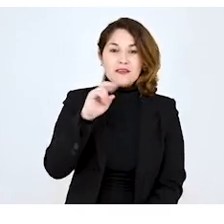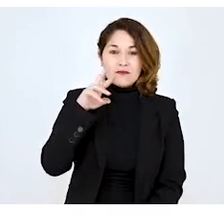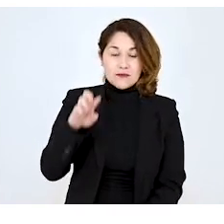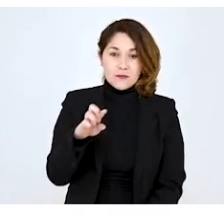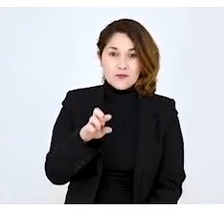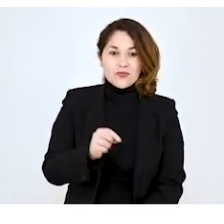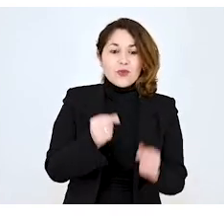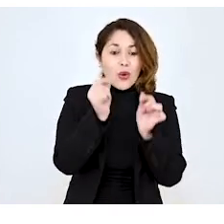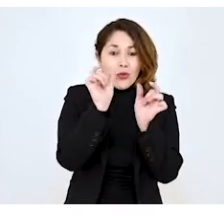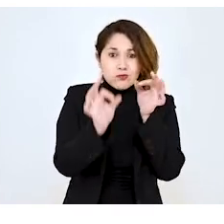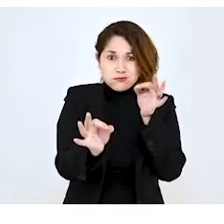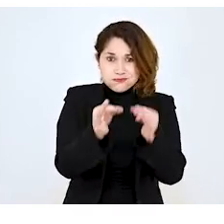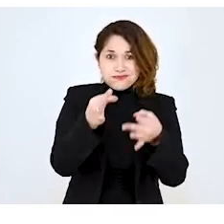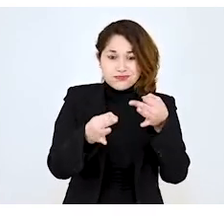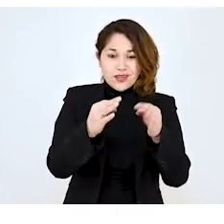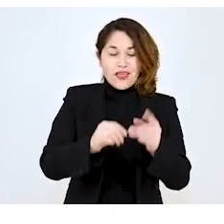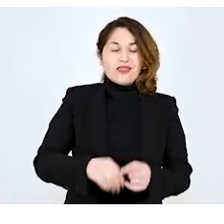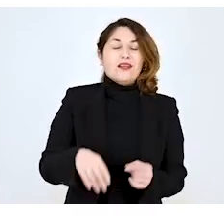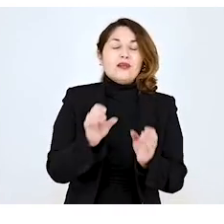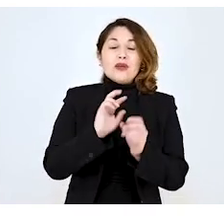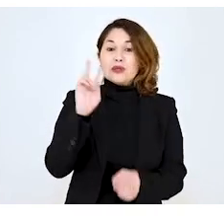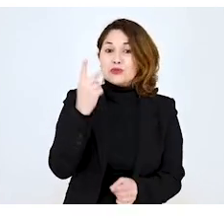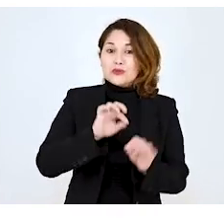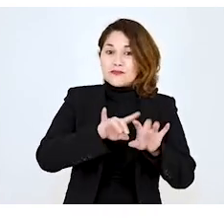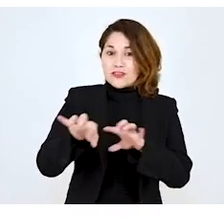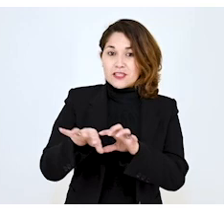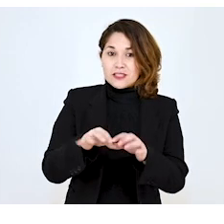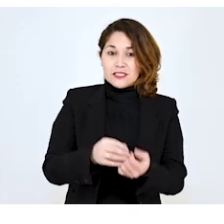la Subsecretaría de Previsión Social del Gobierno de